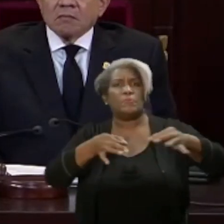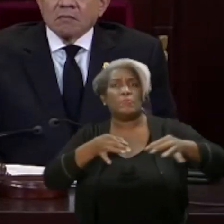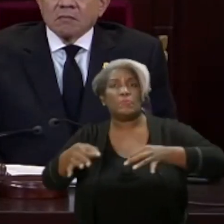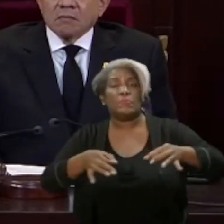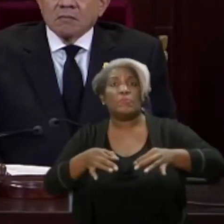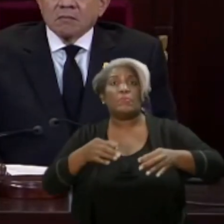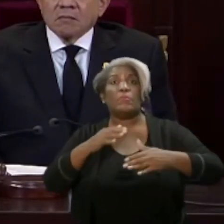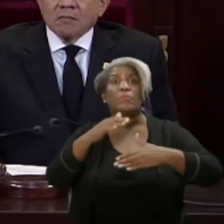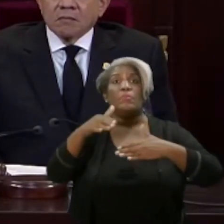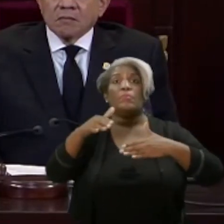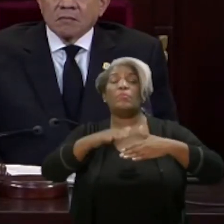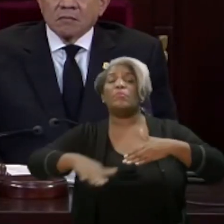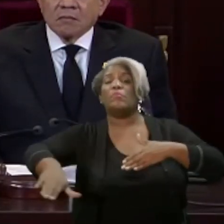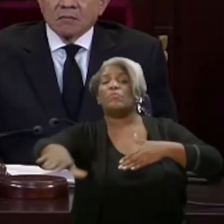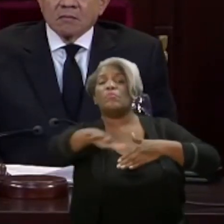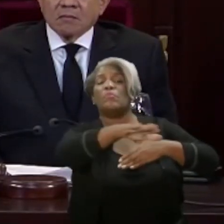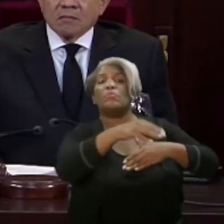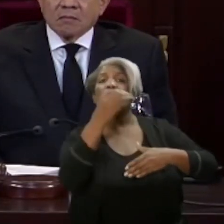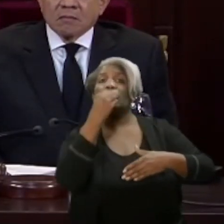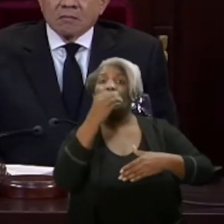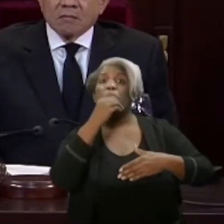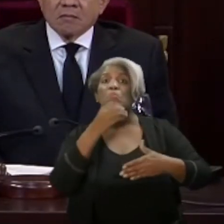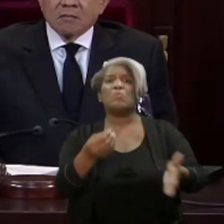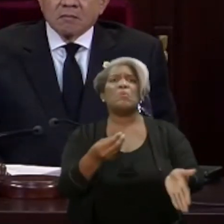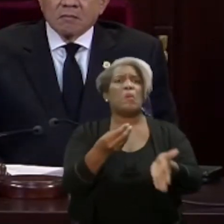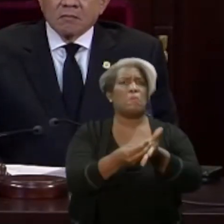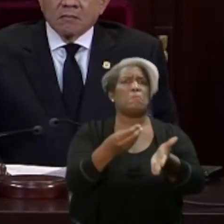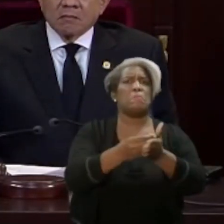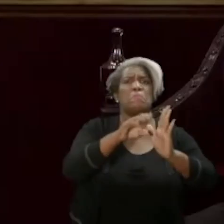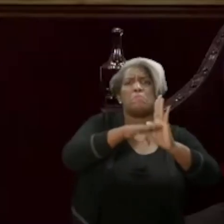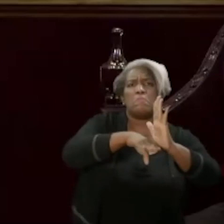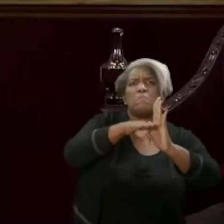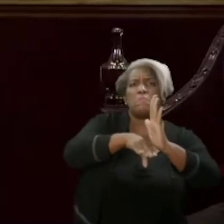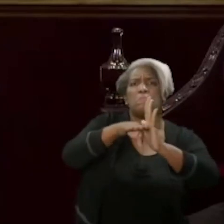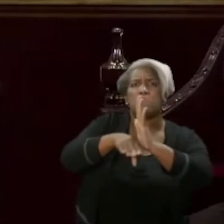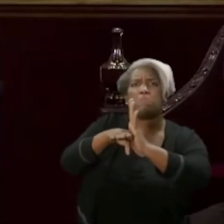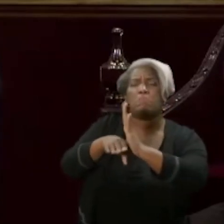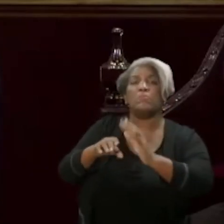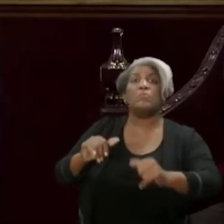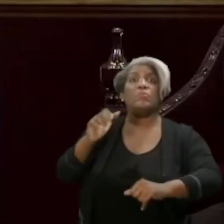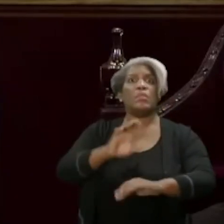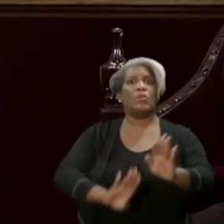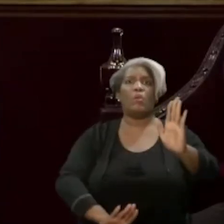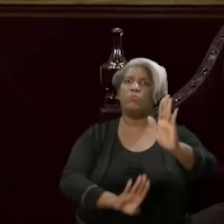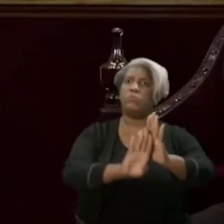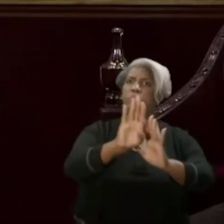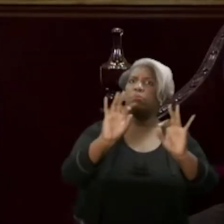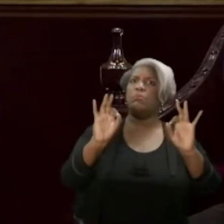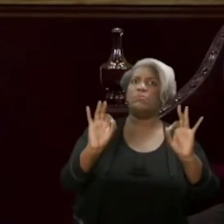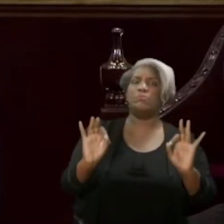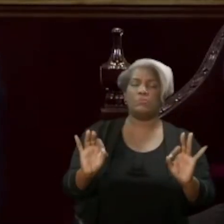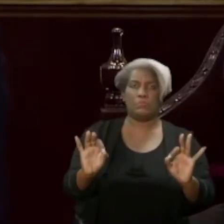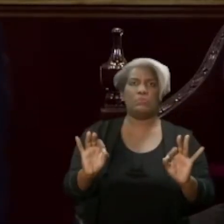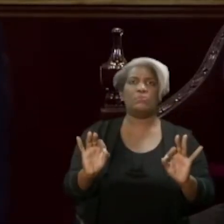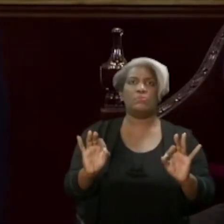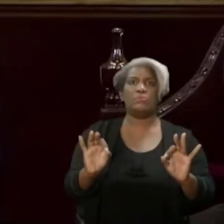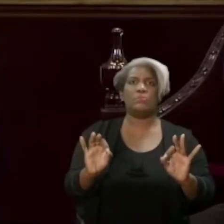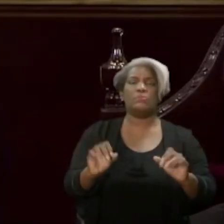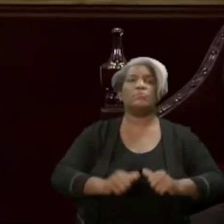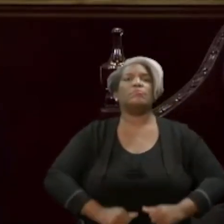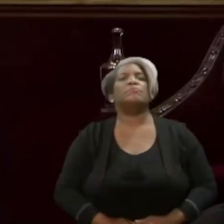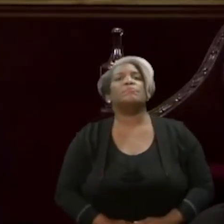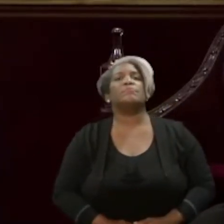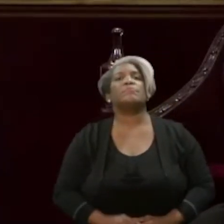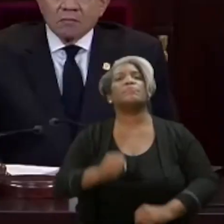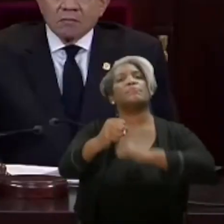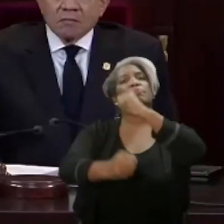comedores económicos, que han experimentado un cambio drástico en su organización y en el alcance de la institución. Para